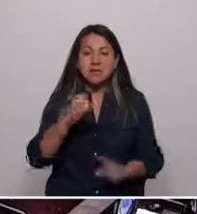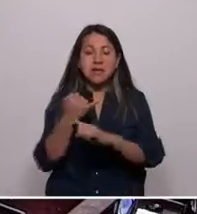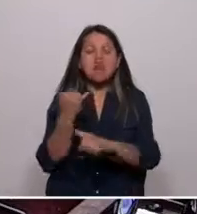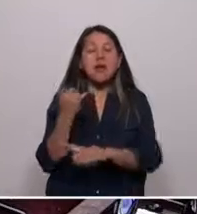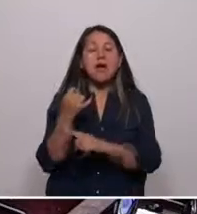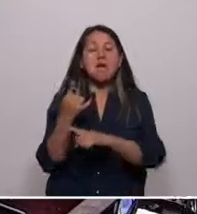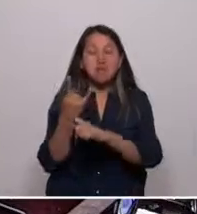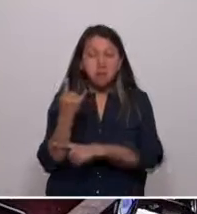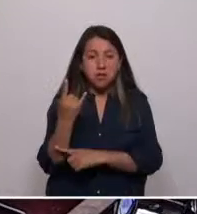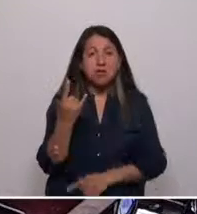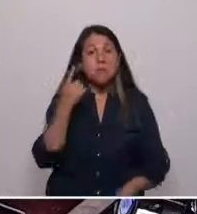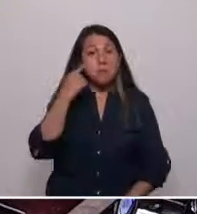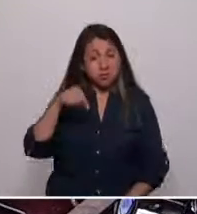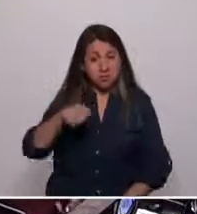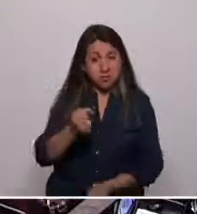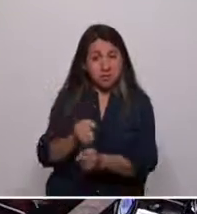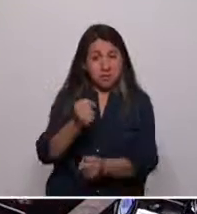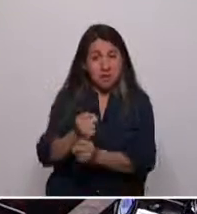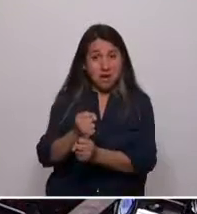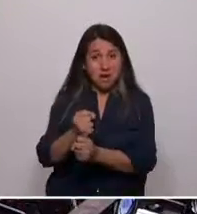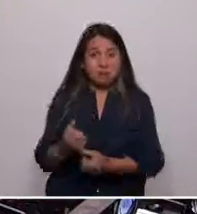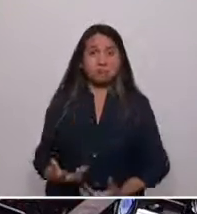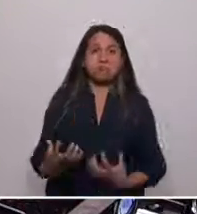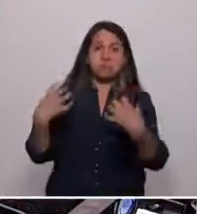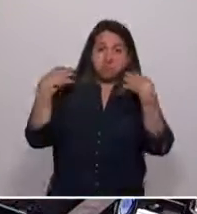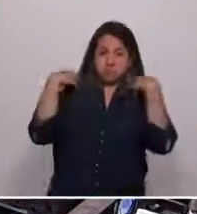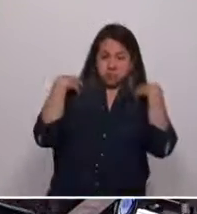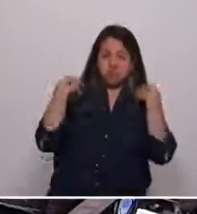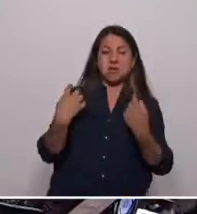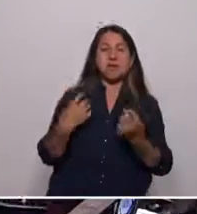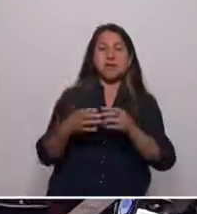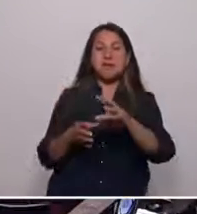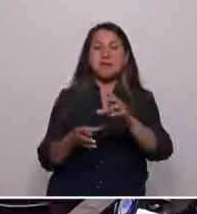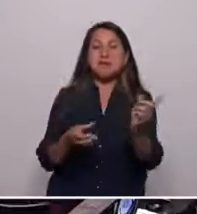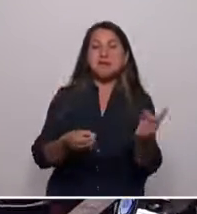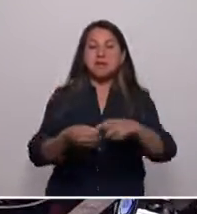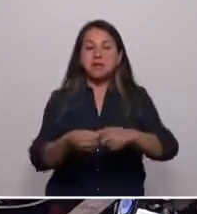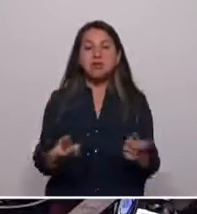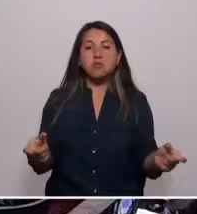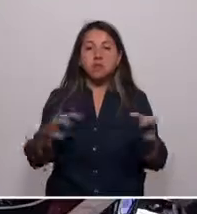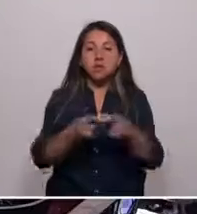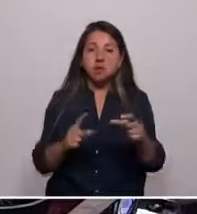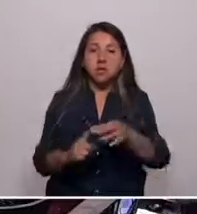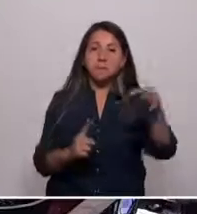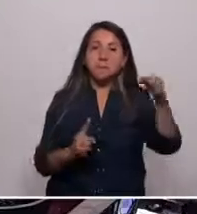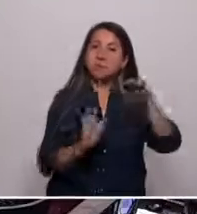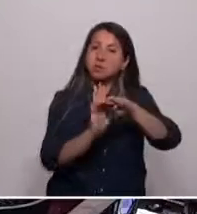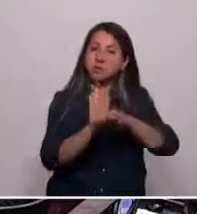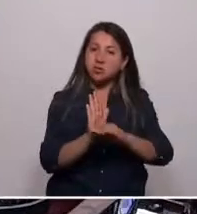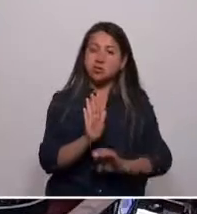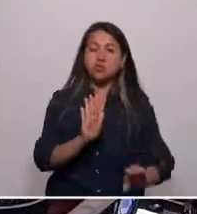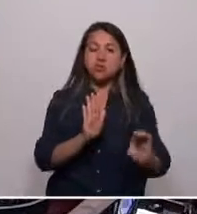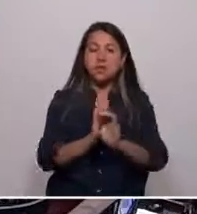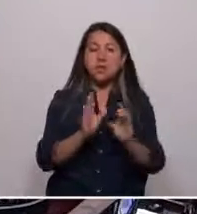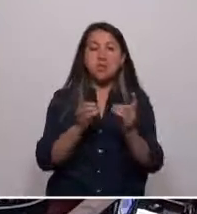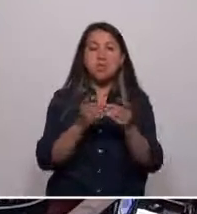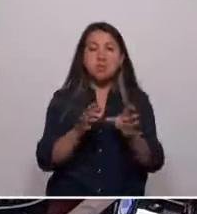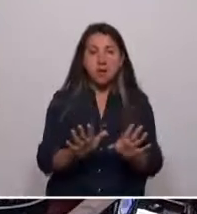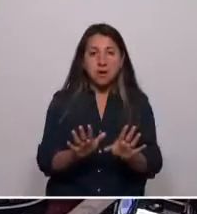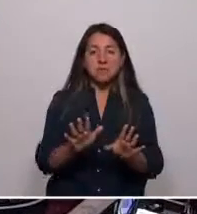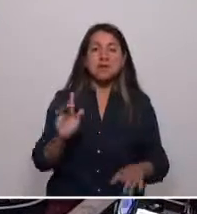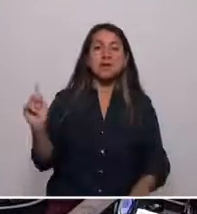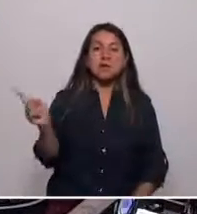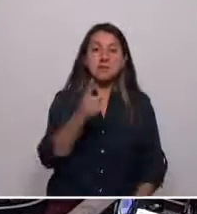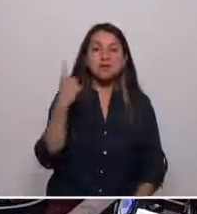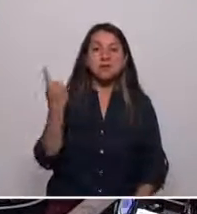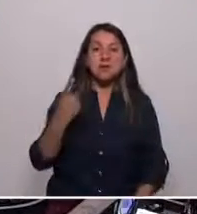sornina, y en esta tarea que se me ha encomendado, integro la Comisión sobre Principios Constitucionales, Democracia, Nacionalidad